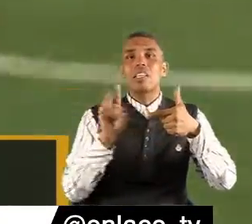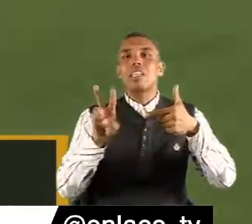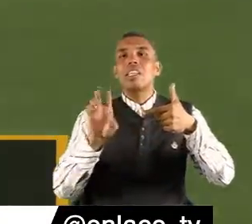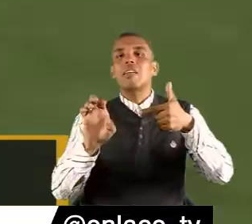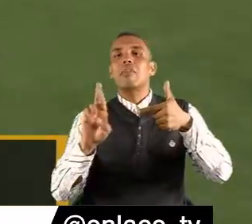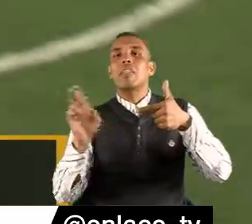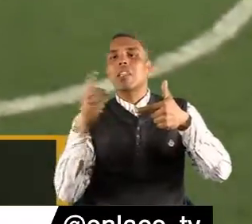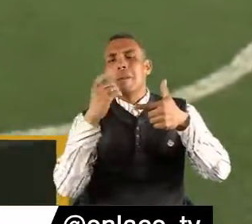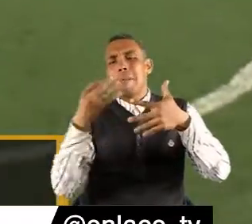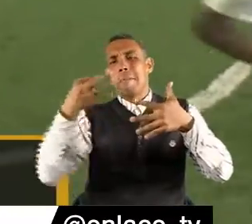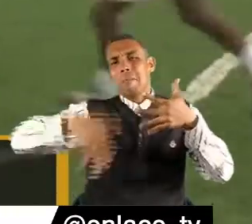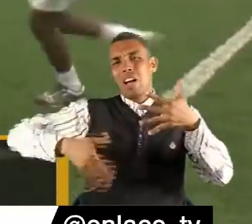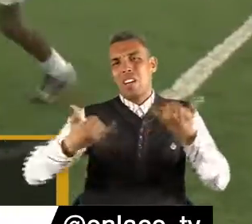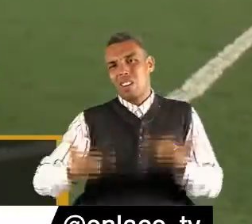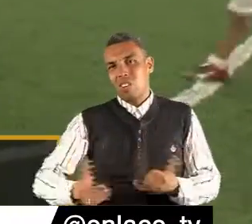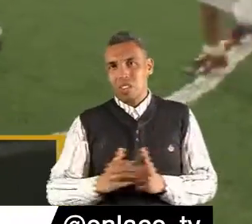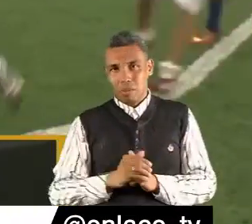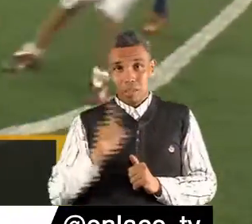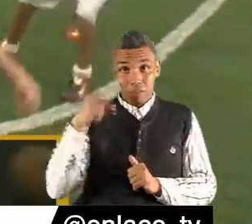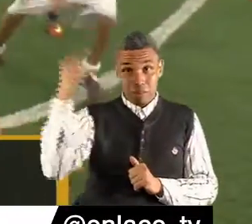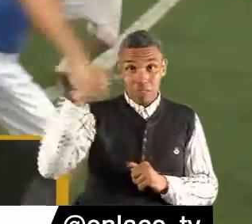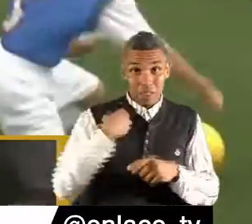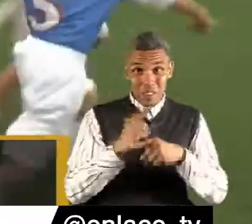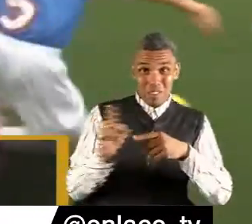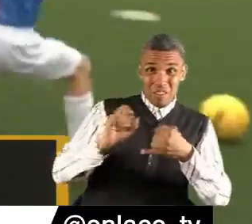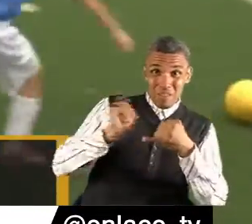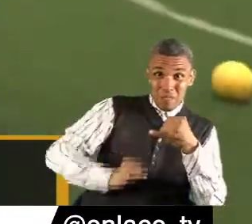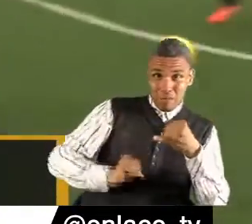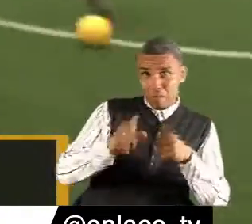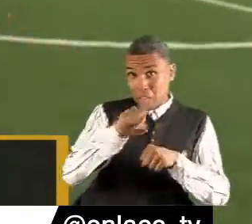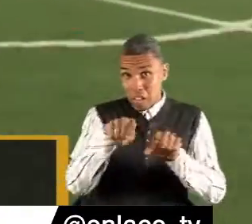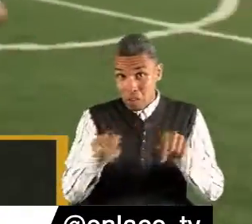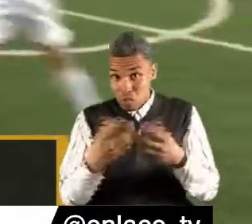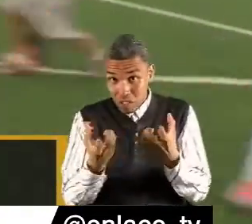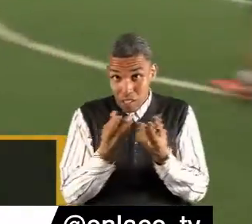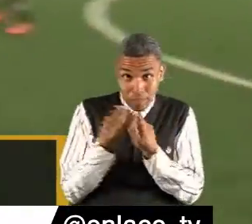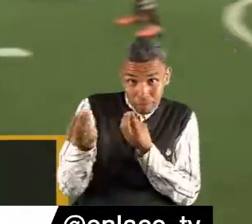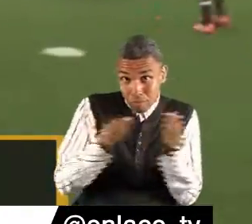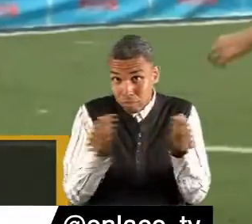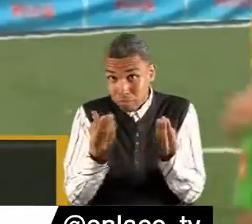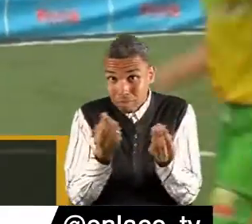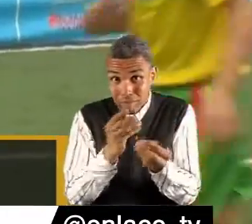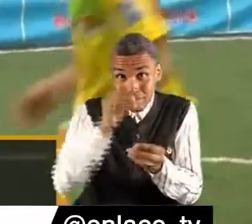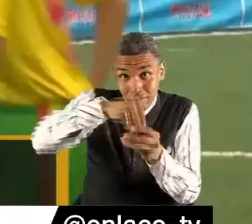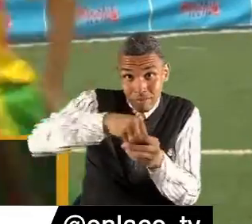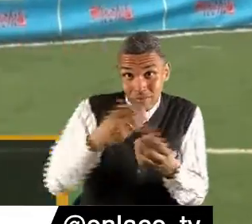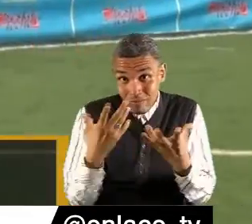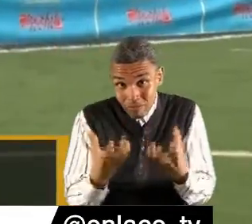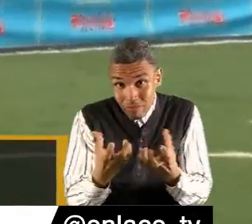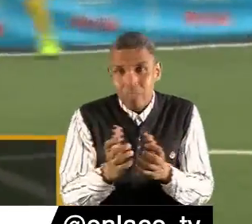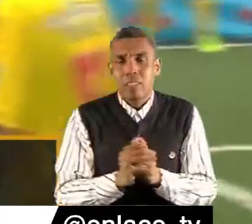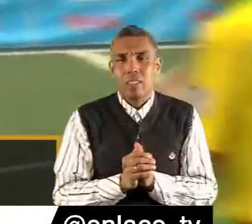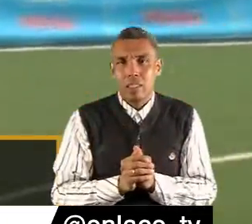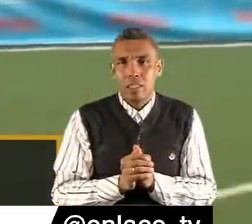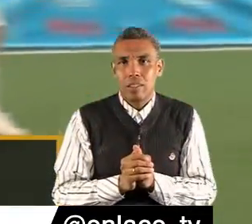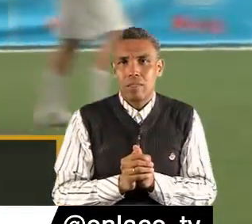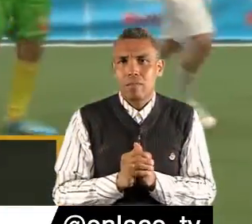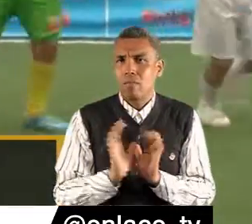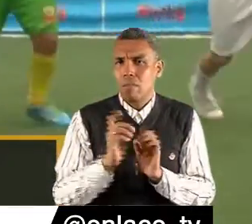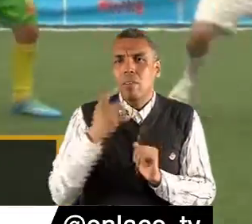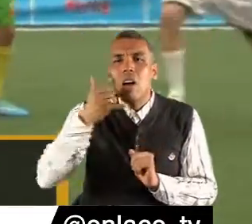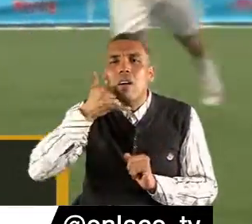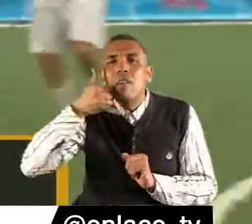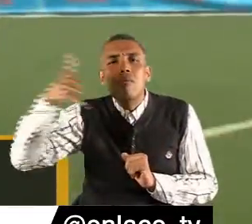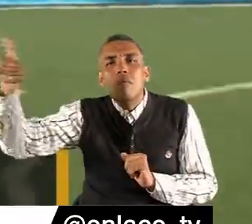el fin de semana que se avecina. Los equipos que deseen participar en estas jornadas clasificatorias, categoría sub-12, pueden comunicarse